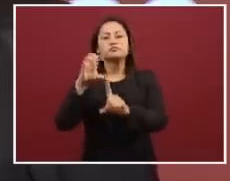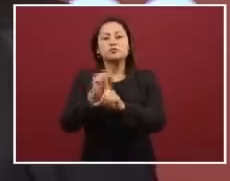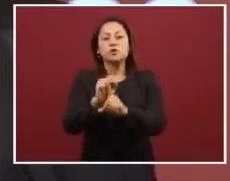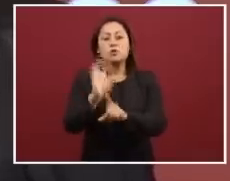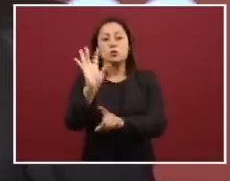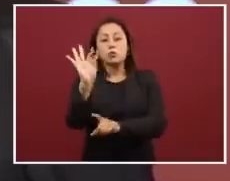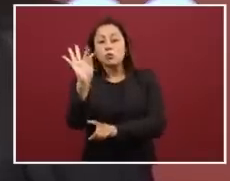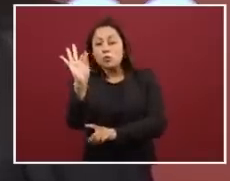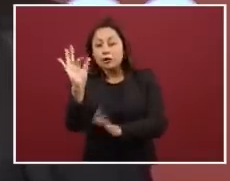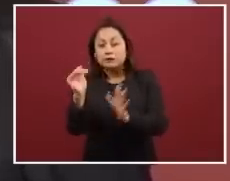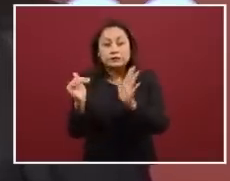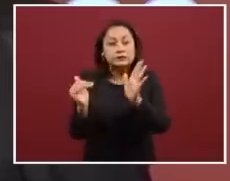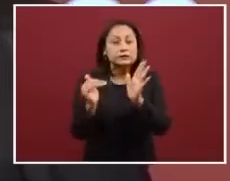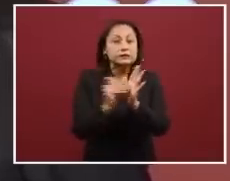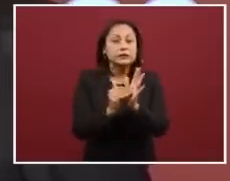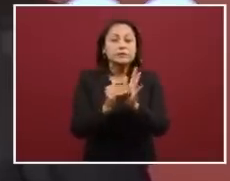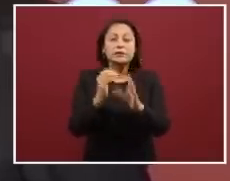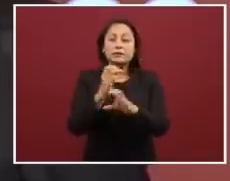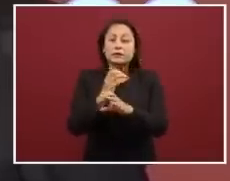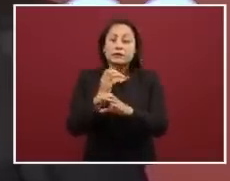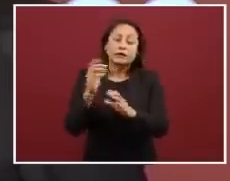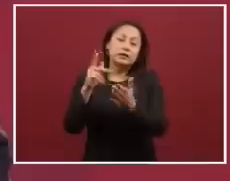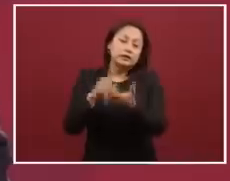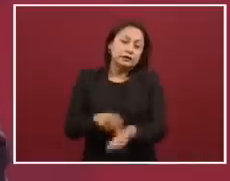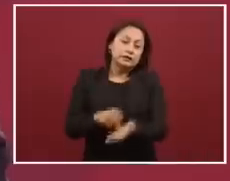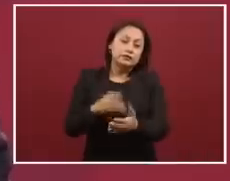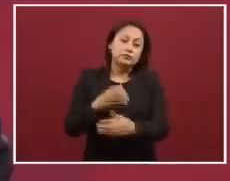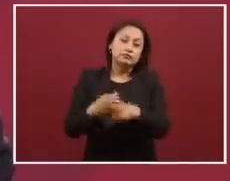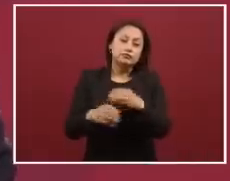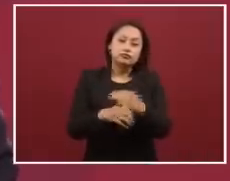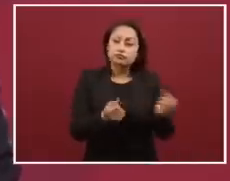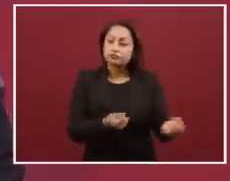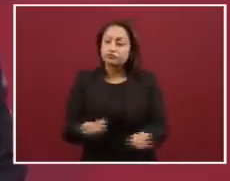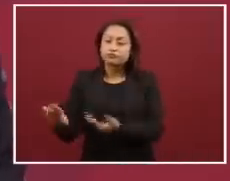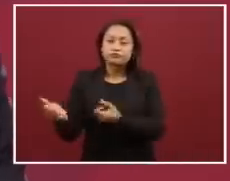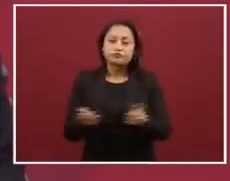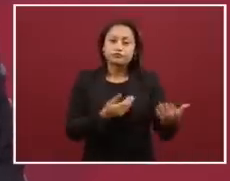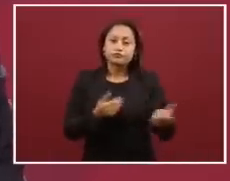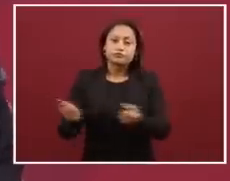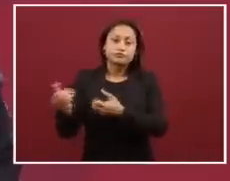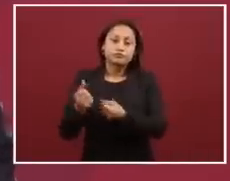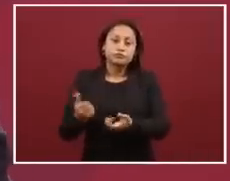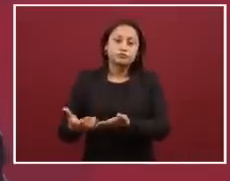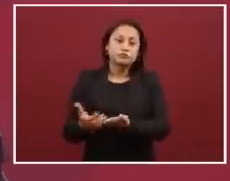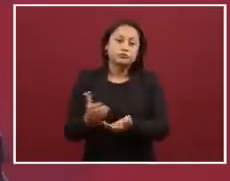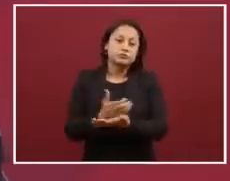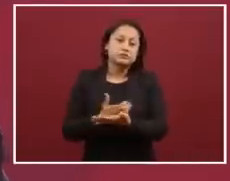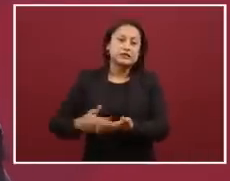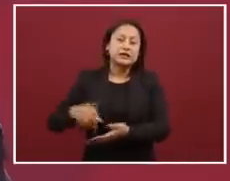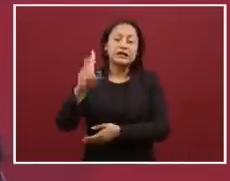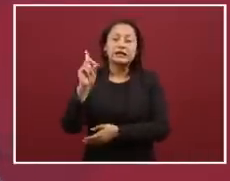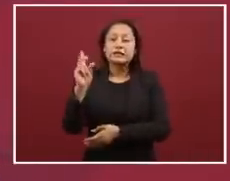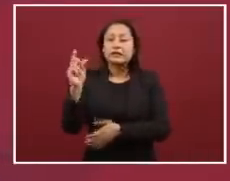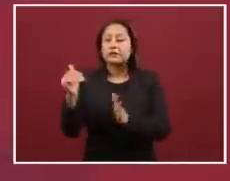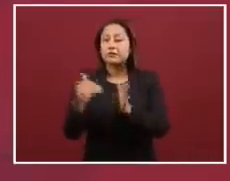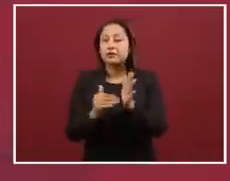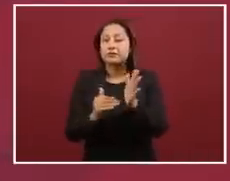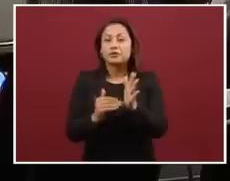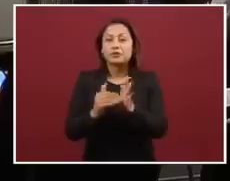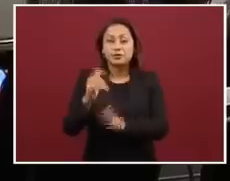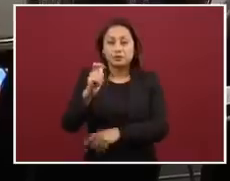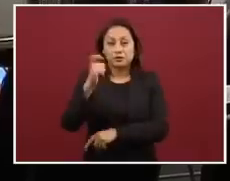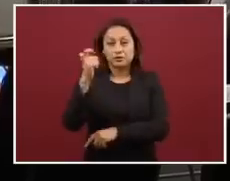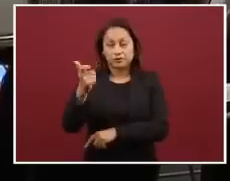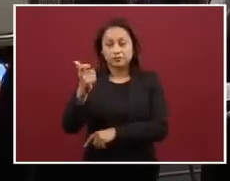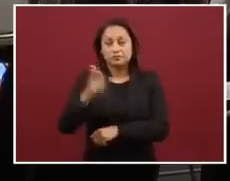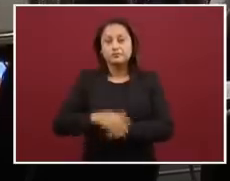40,000 toneladas de movimiento nacional con una derrama de 30,000 millones de pesos solamente por este proyecto. Y por el otro lado, lo que decía